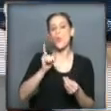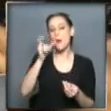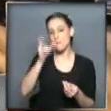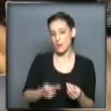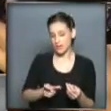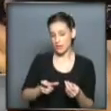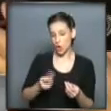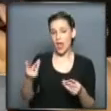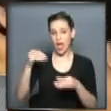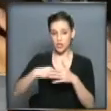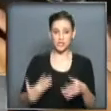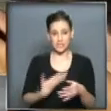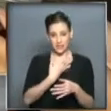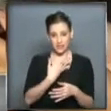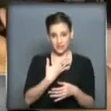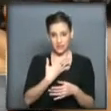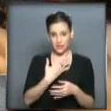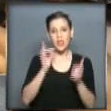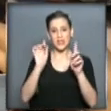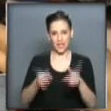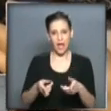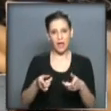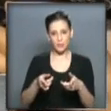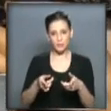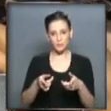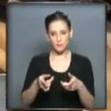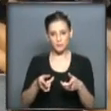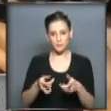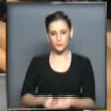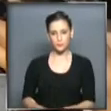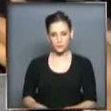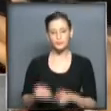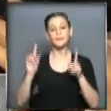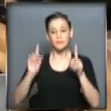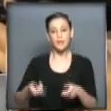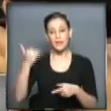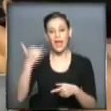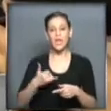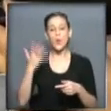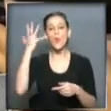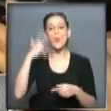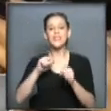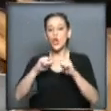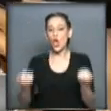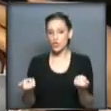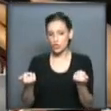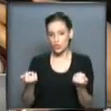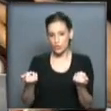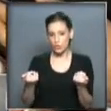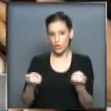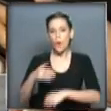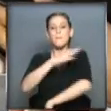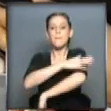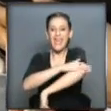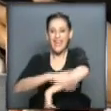pacientes es también un traumatizado con fractura expuesta de fémur y de